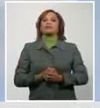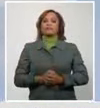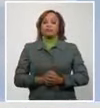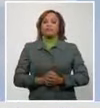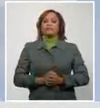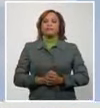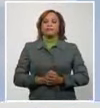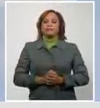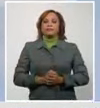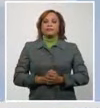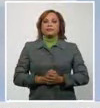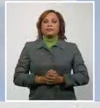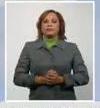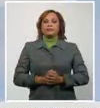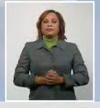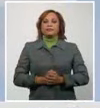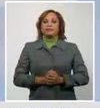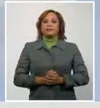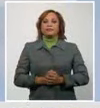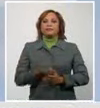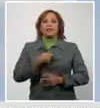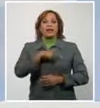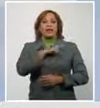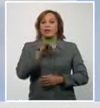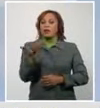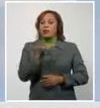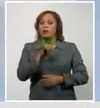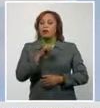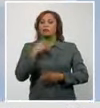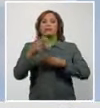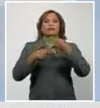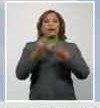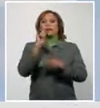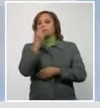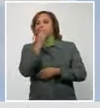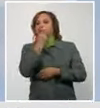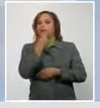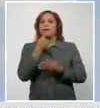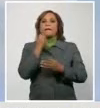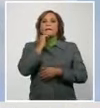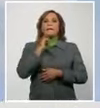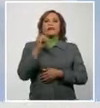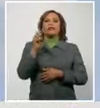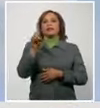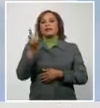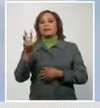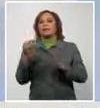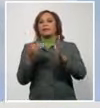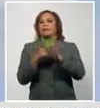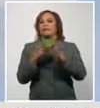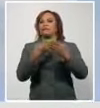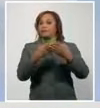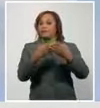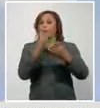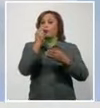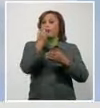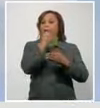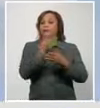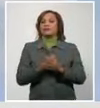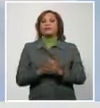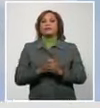enfermedad. Ayer nuevamente se procesaron más de 13.000 muestras, un total de